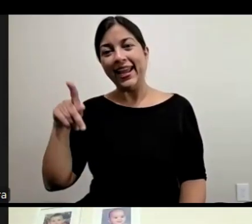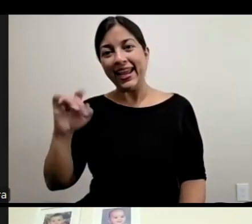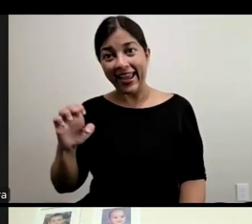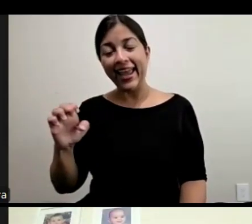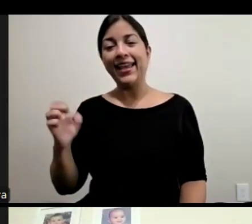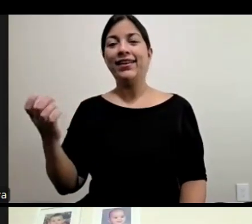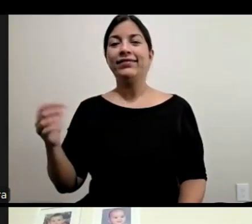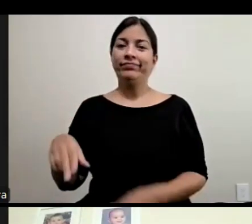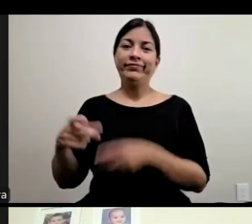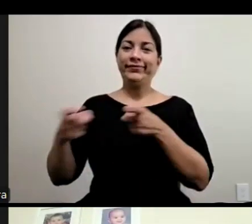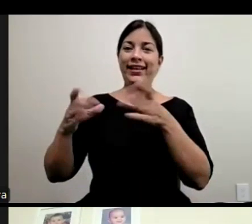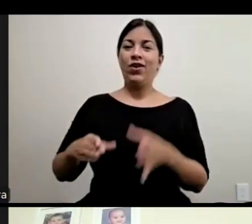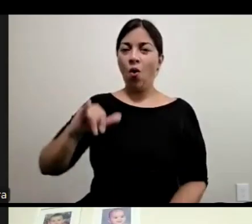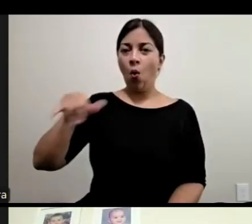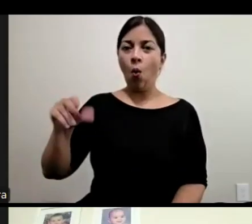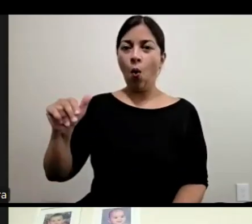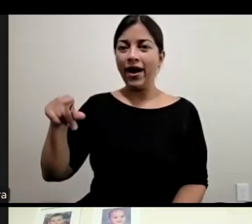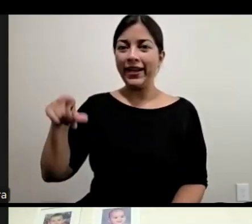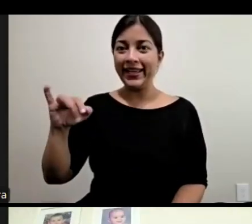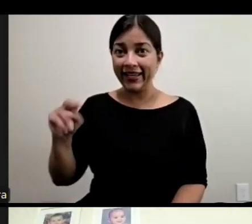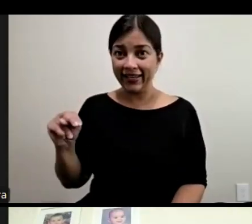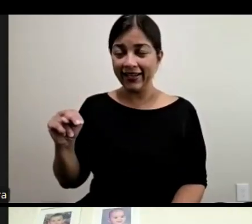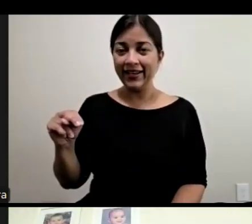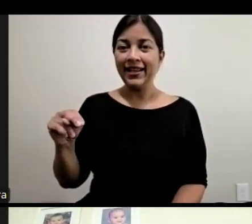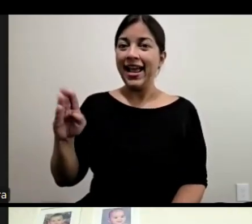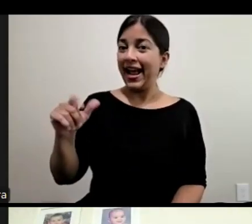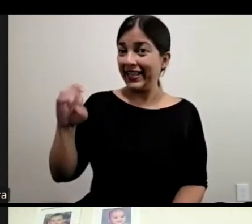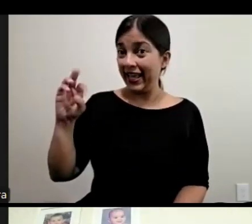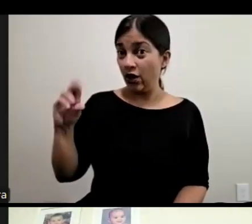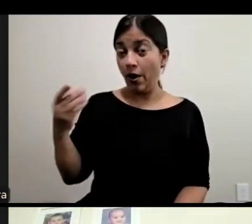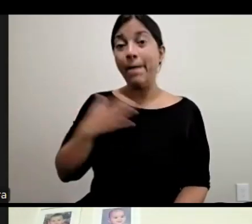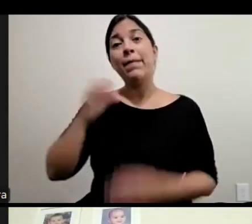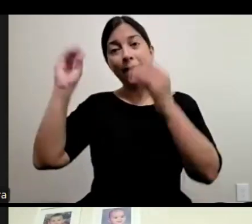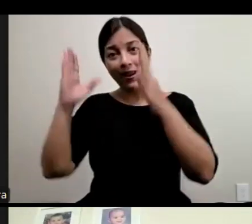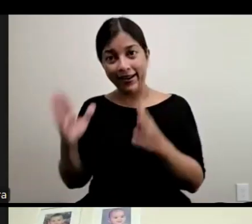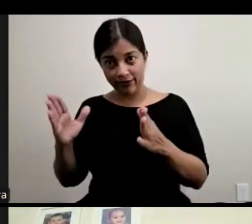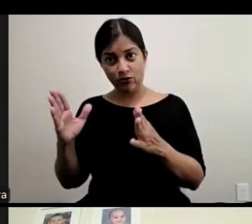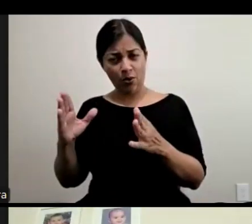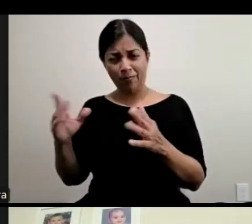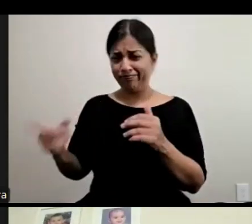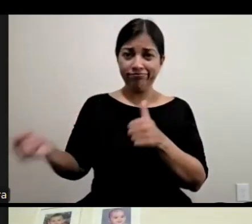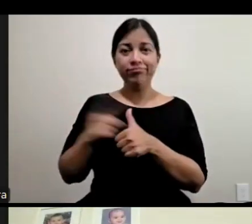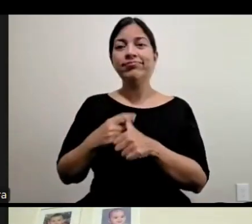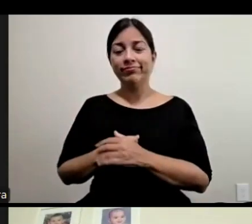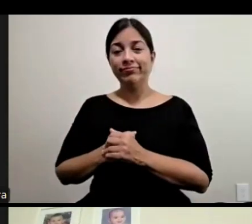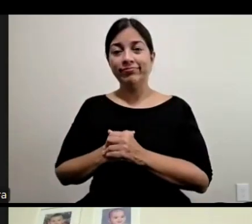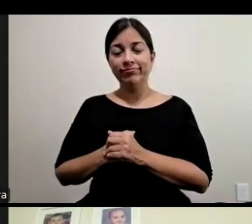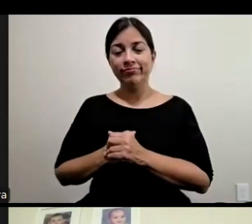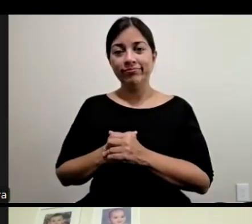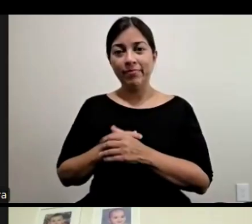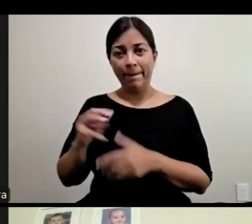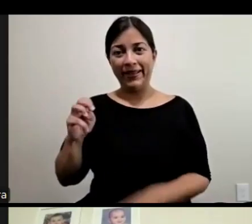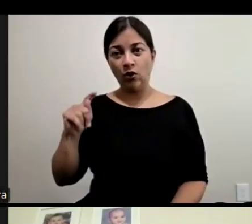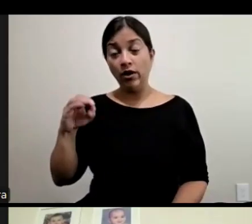Joaquín Nieves Caldero. Él es mi maestro, él es mi mentor. Y yo empecé,